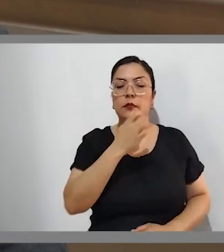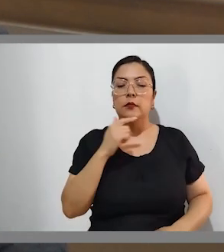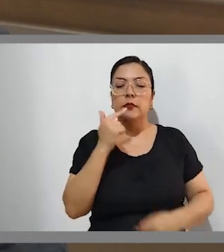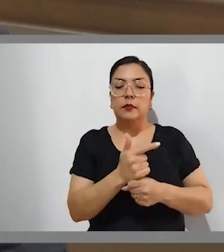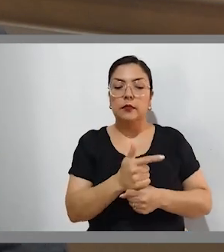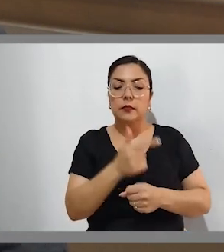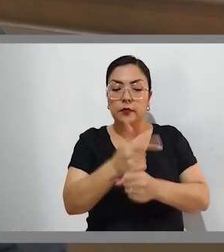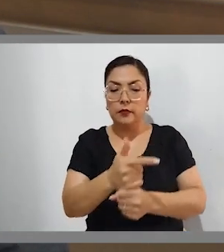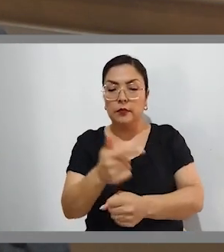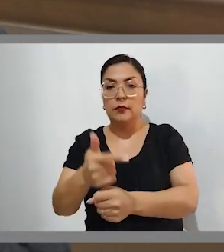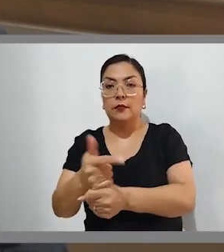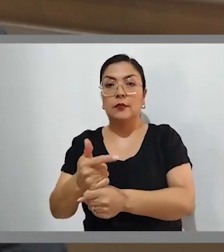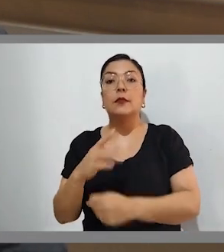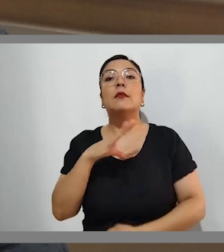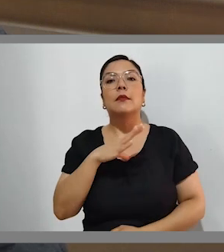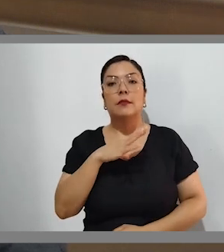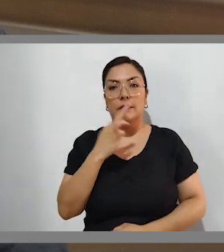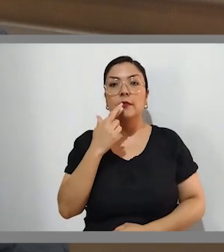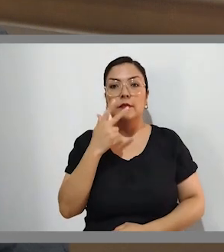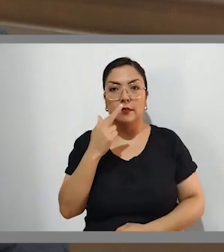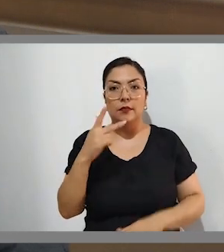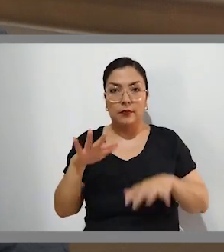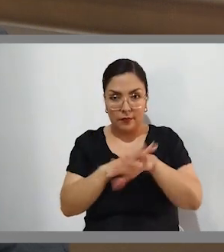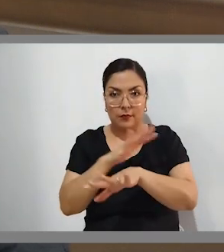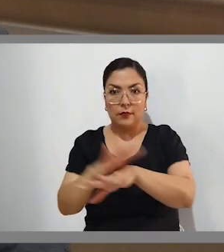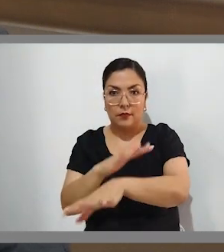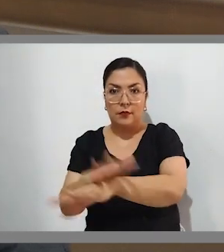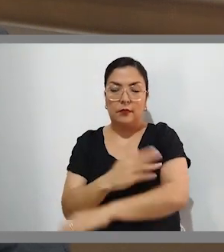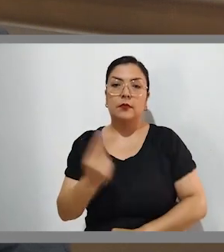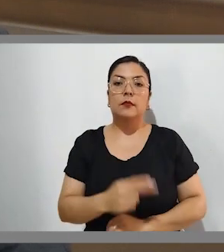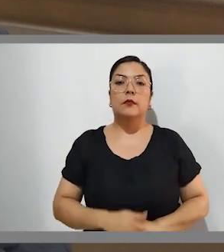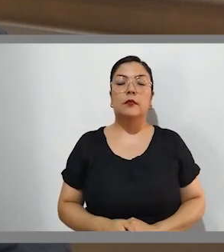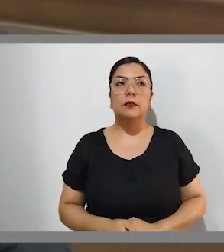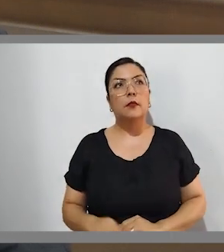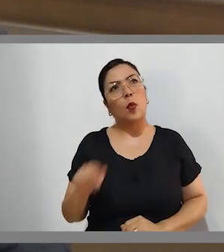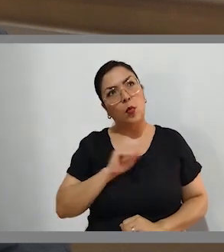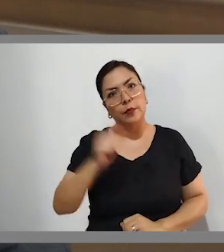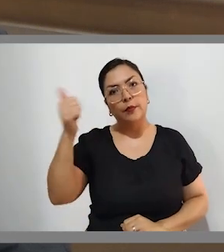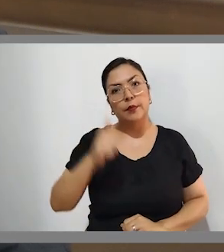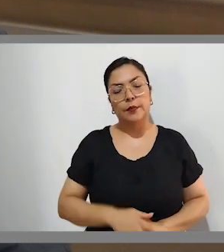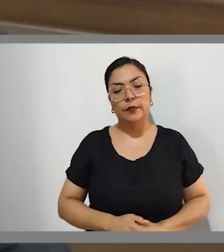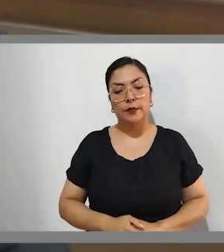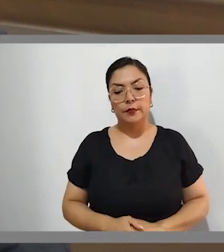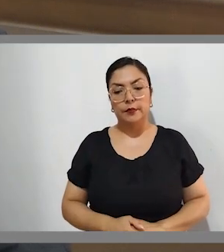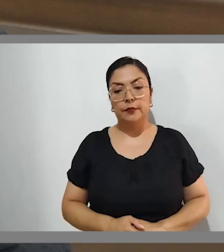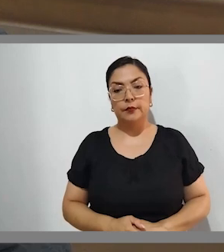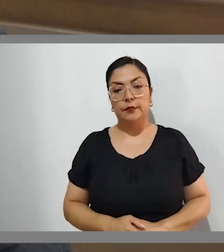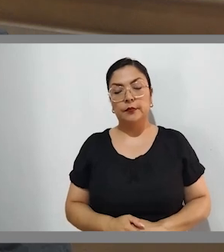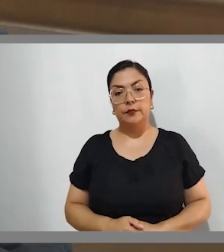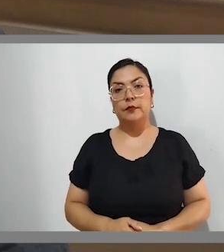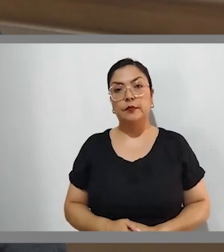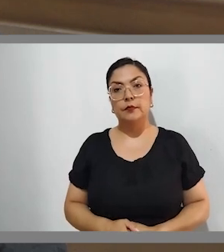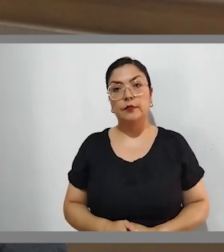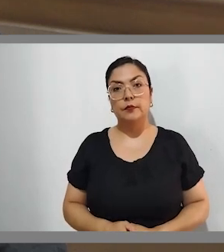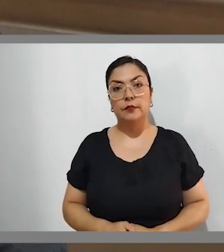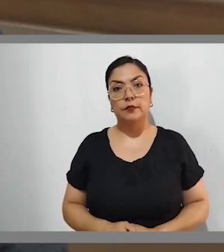procesos pudieran ser mejorados e implementamos las mejoras. Otro de los puntos críticos es, que